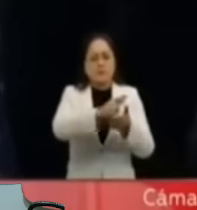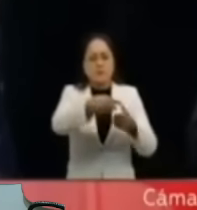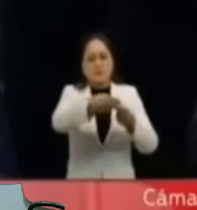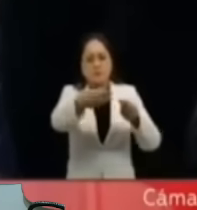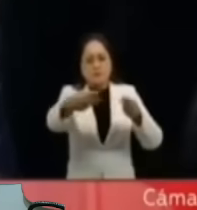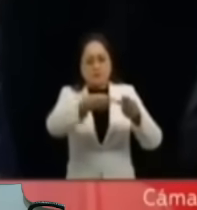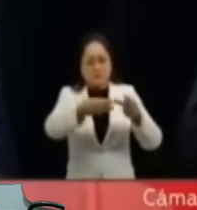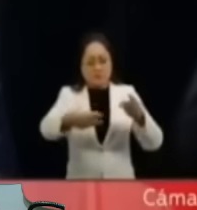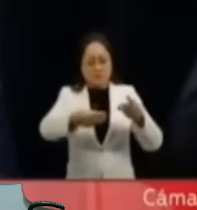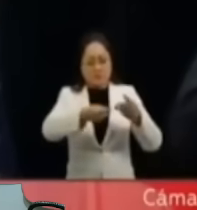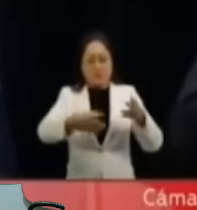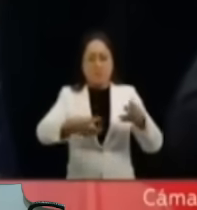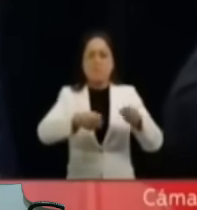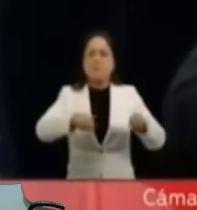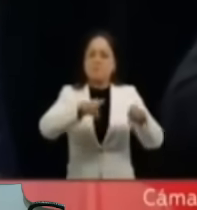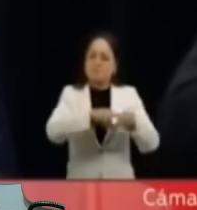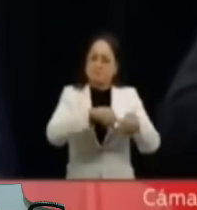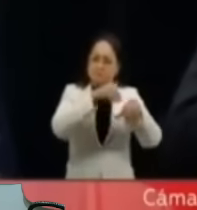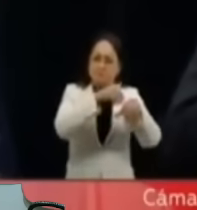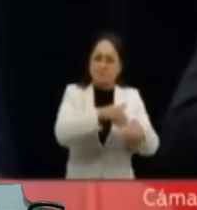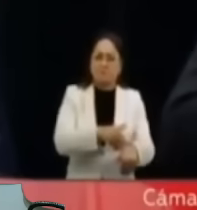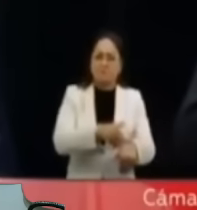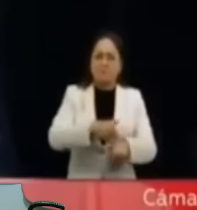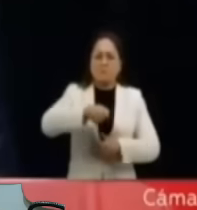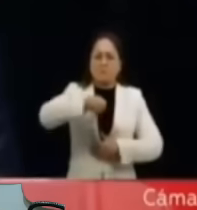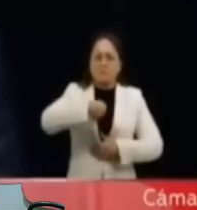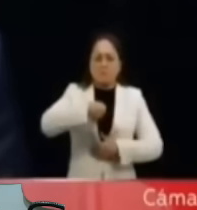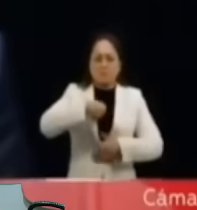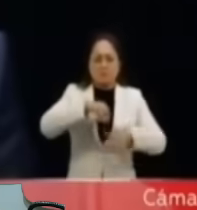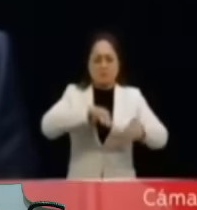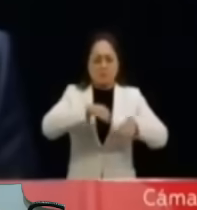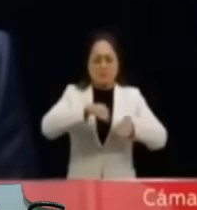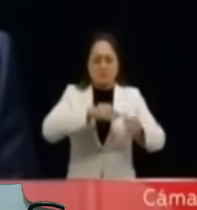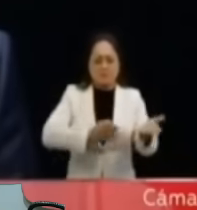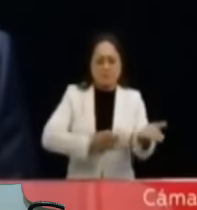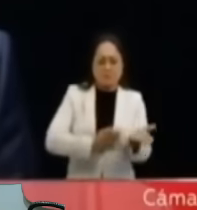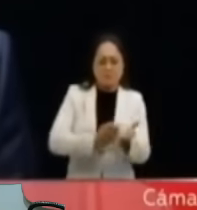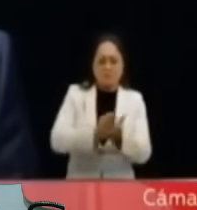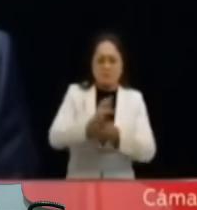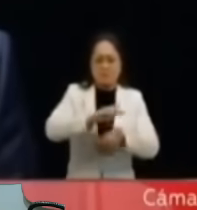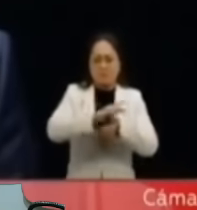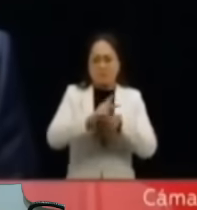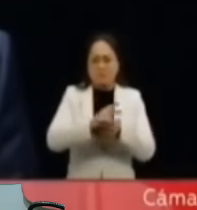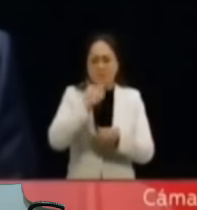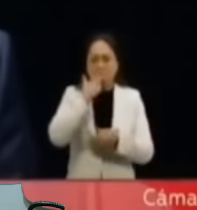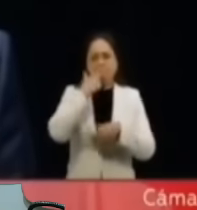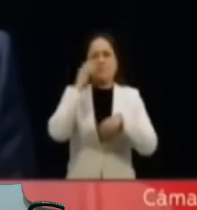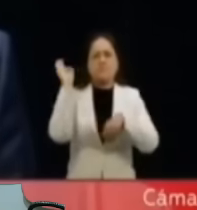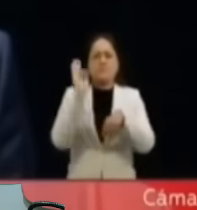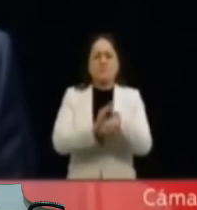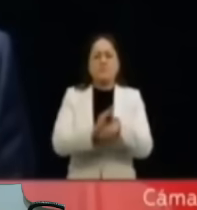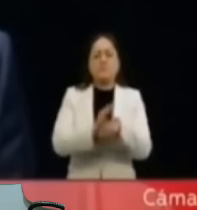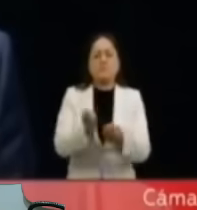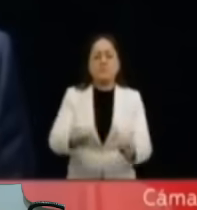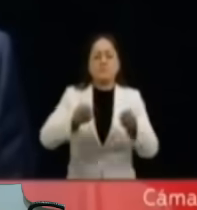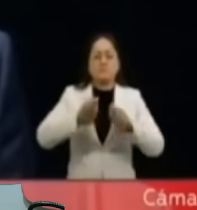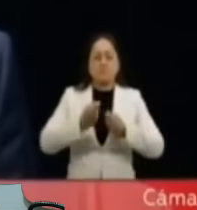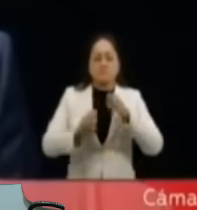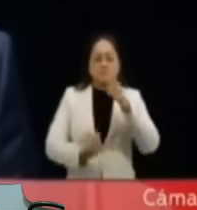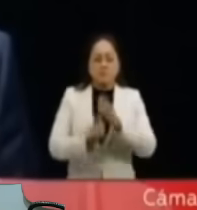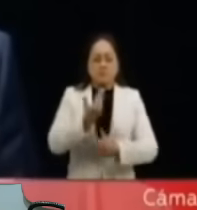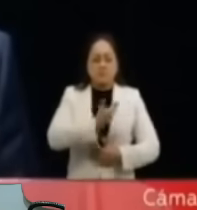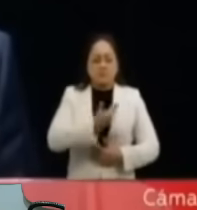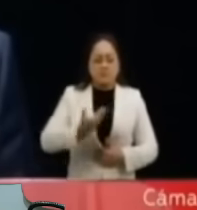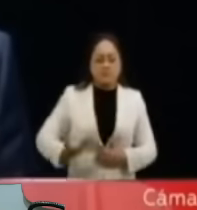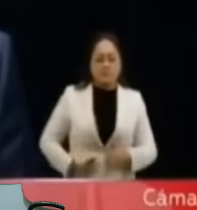ella emanen, y desempeñar leal y patrióticamente el cargo de